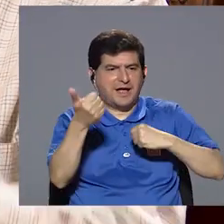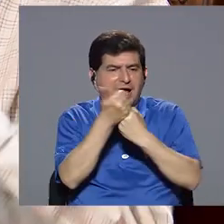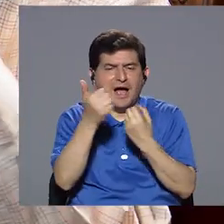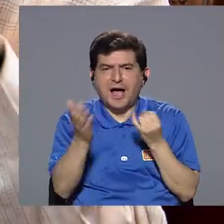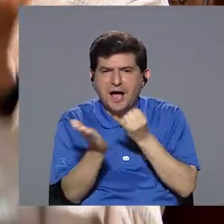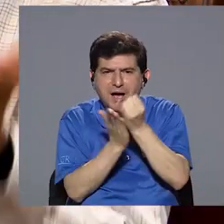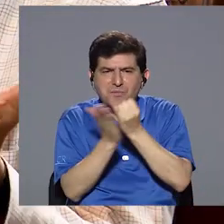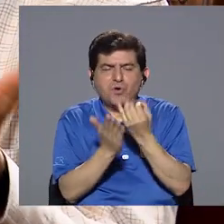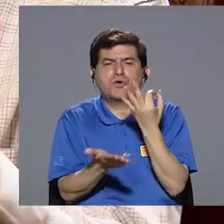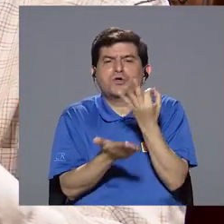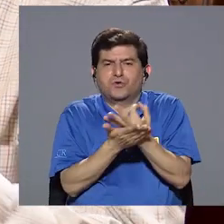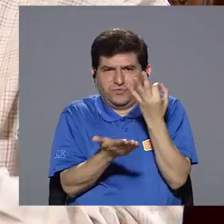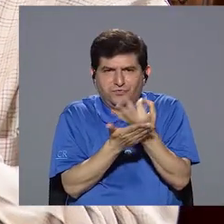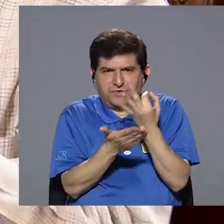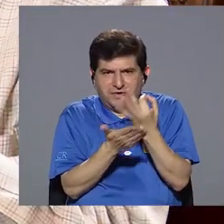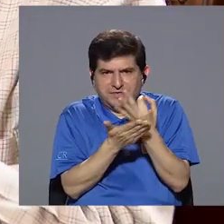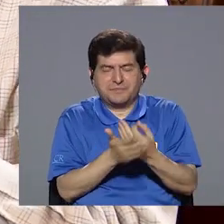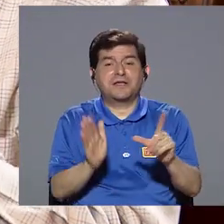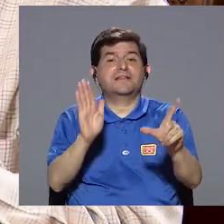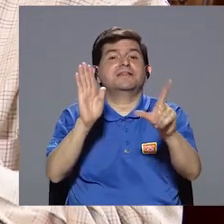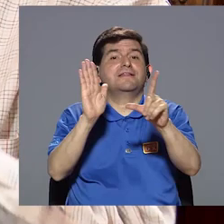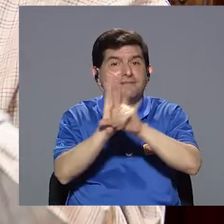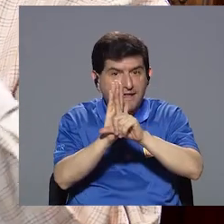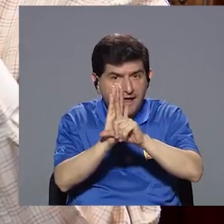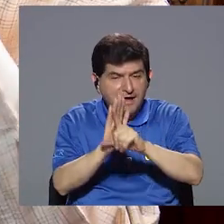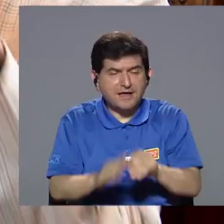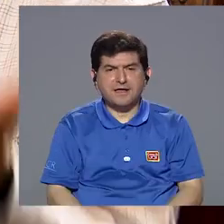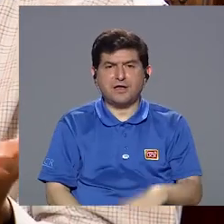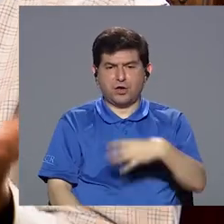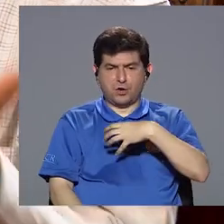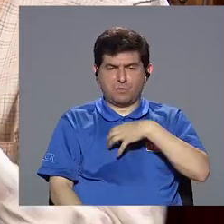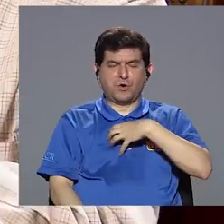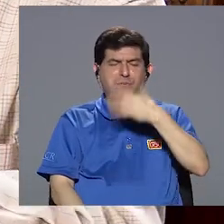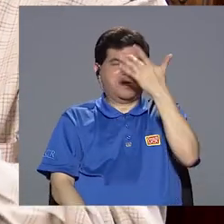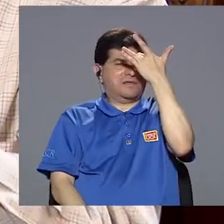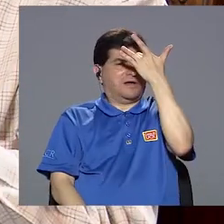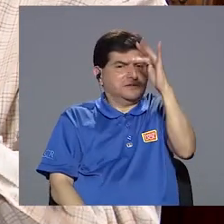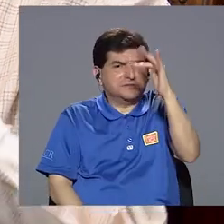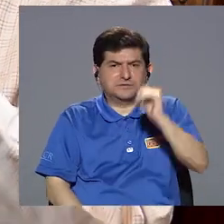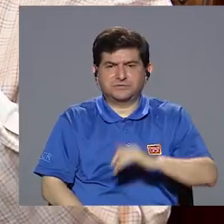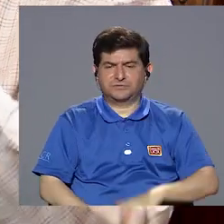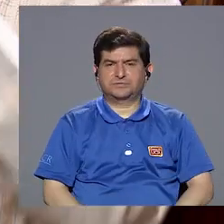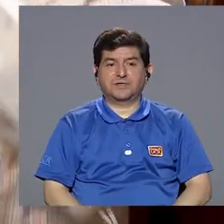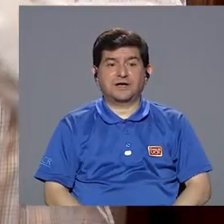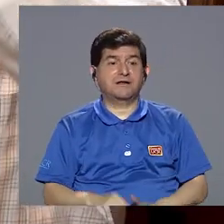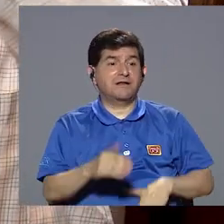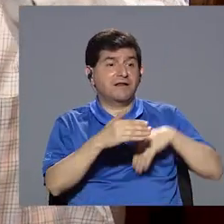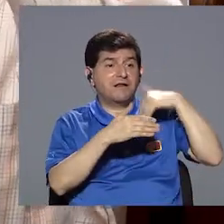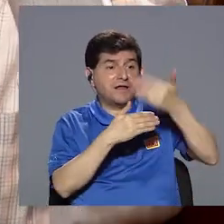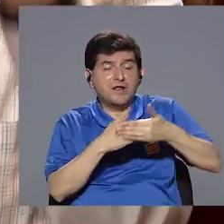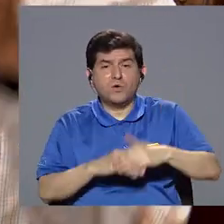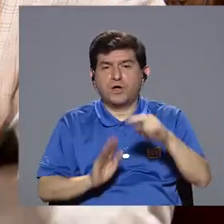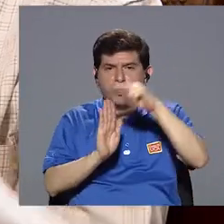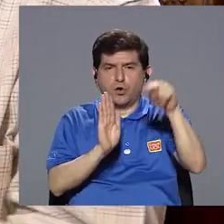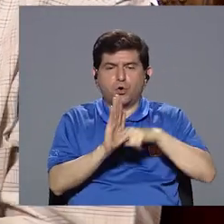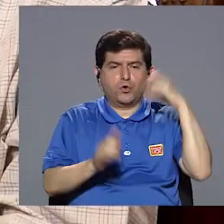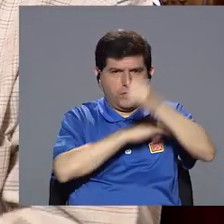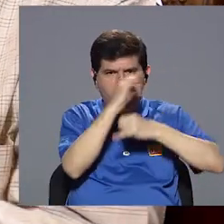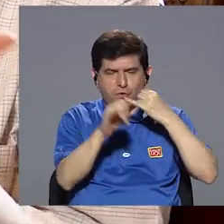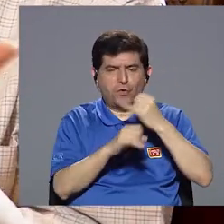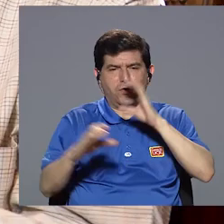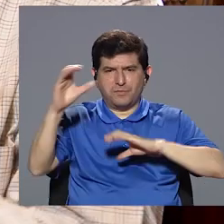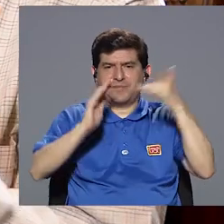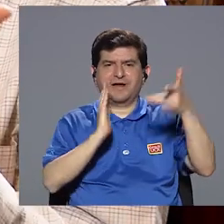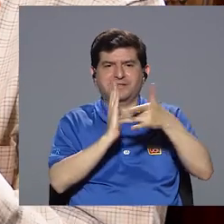la investigación de financiamiento de legislación de propiedad intelectual etcétera y luego esto está en un marco internacional